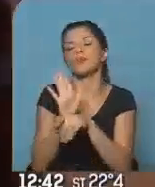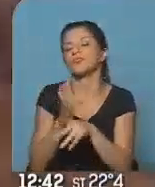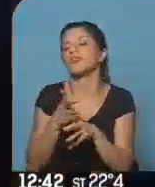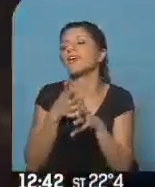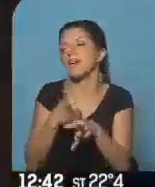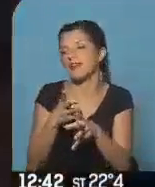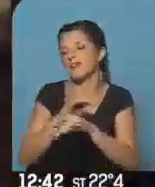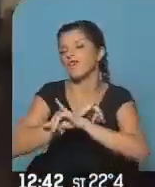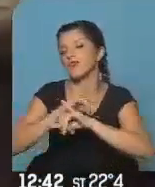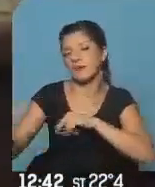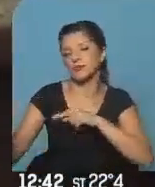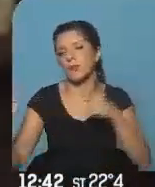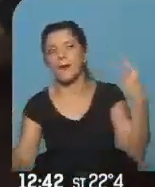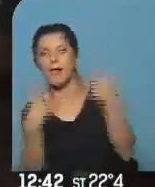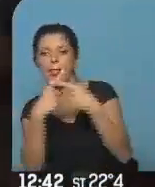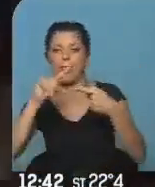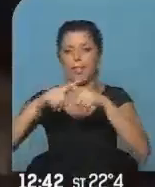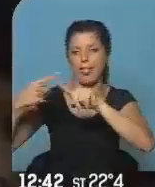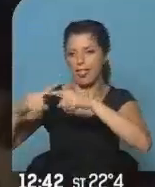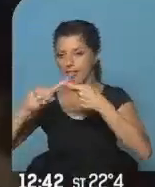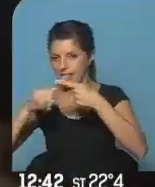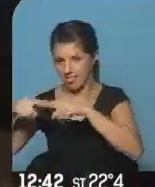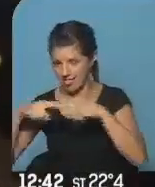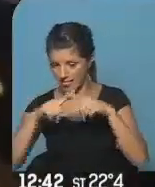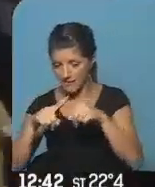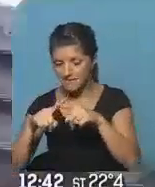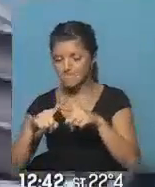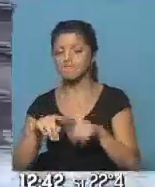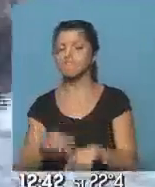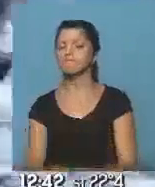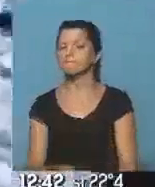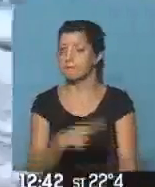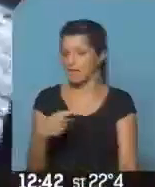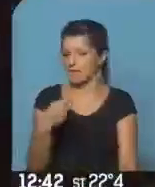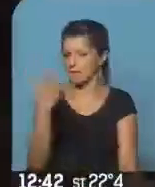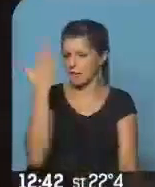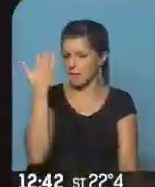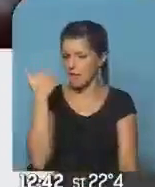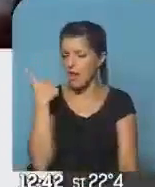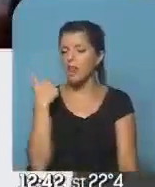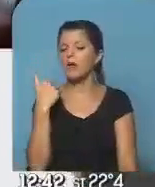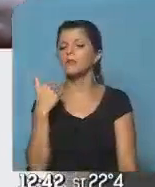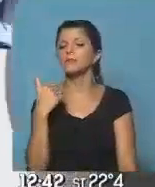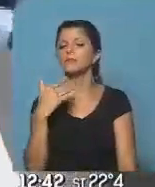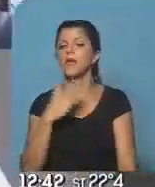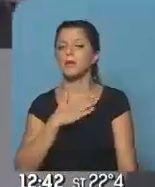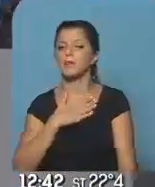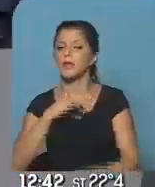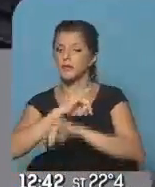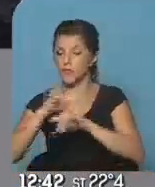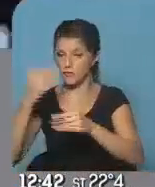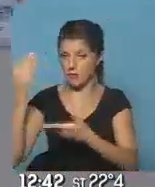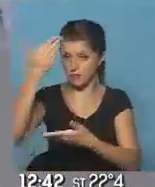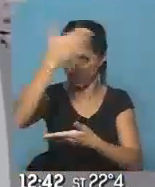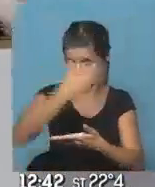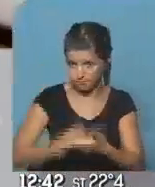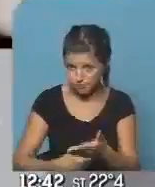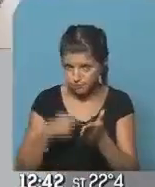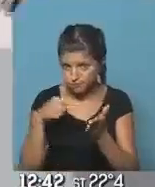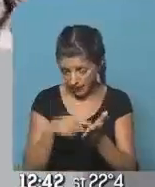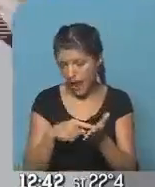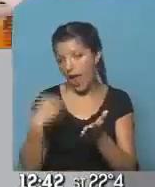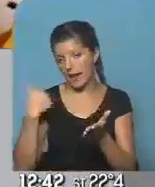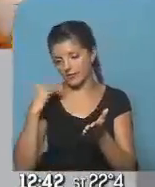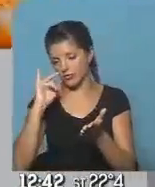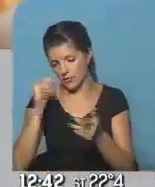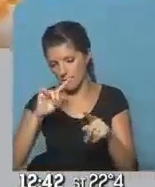evidentemente. Mira, esta semana me llegó un dossier, un informe de diplomáticos, entre ellos participaron los